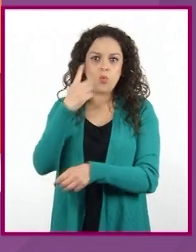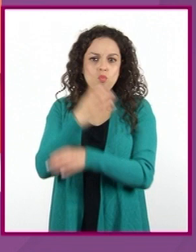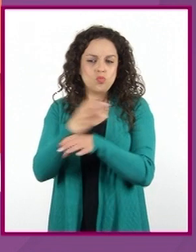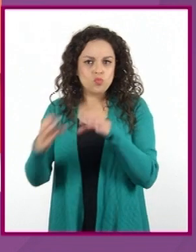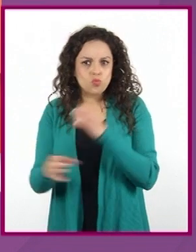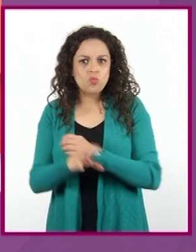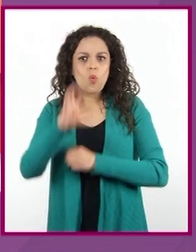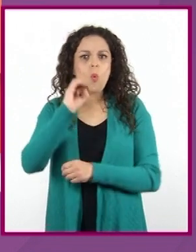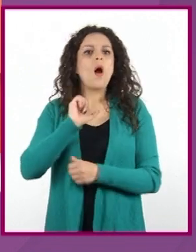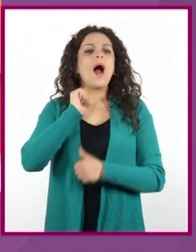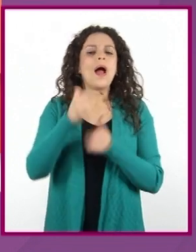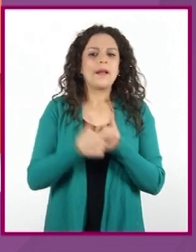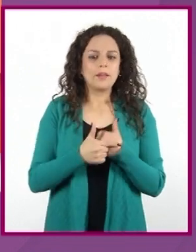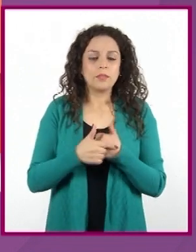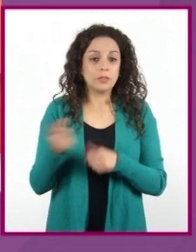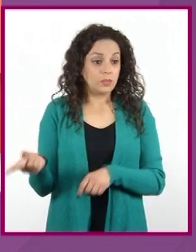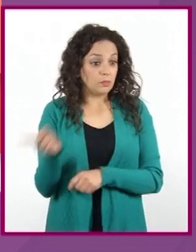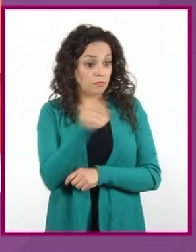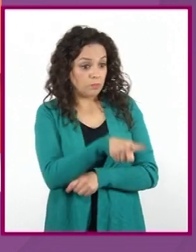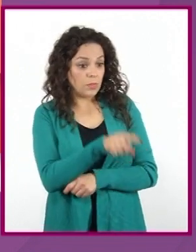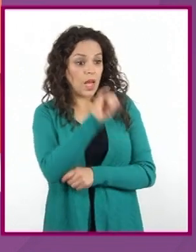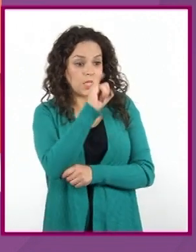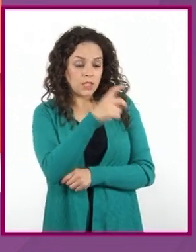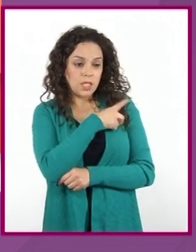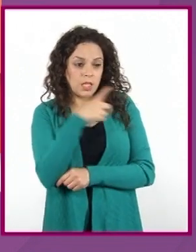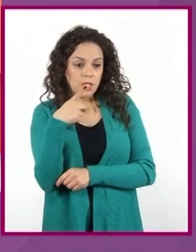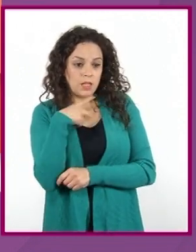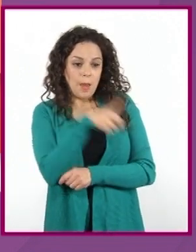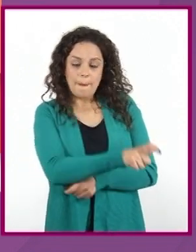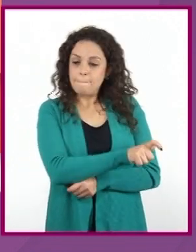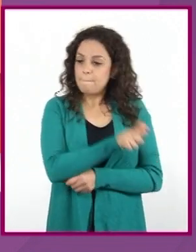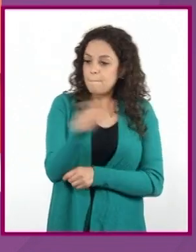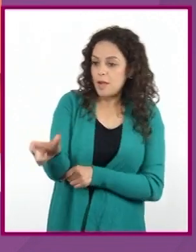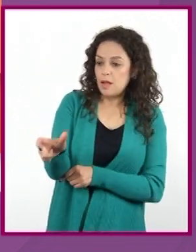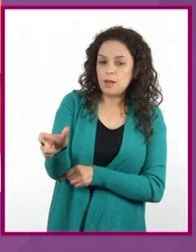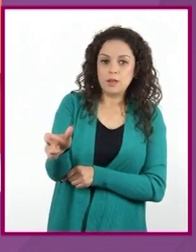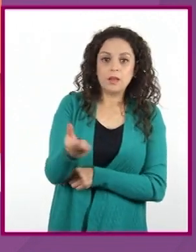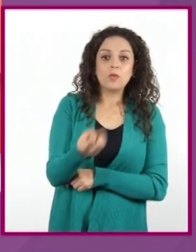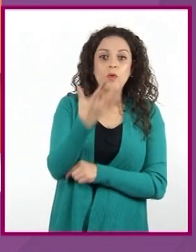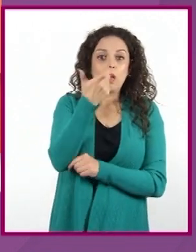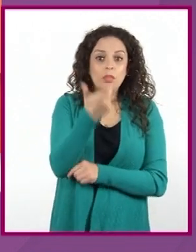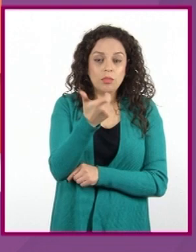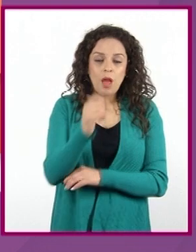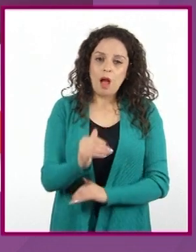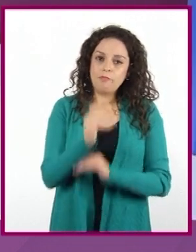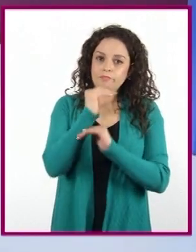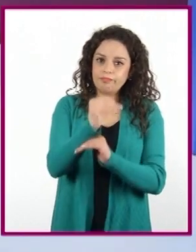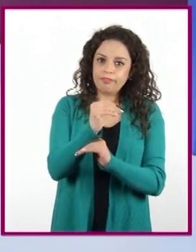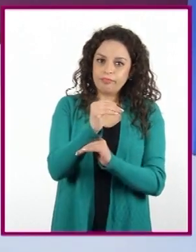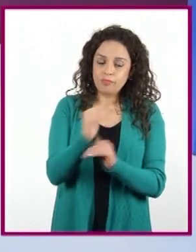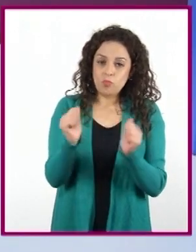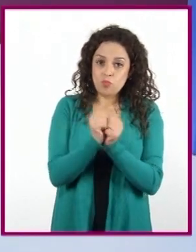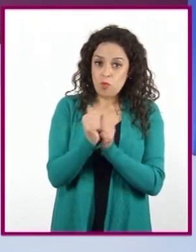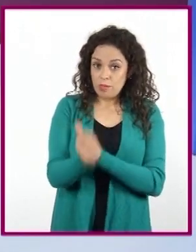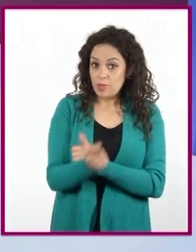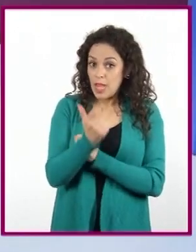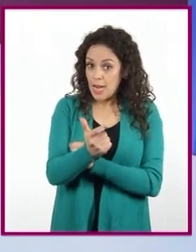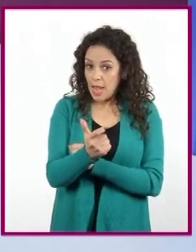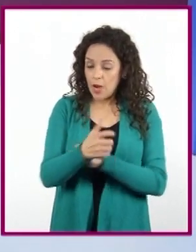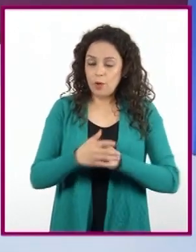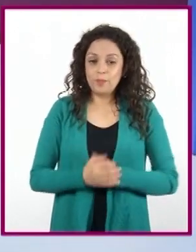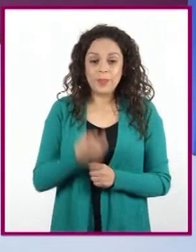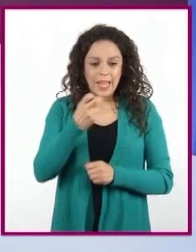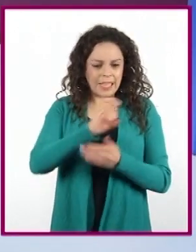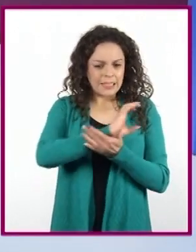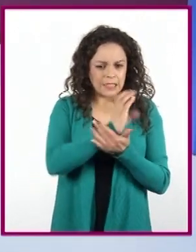derecho, y el otro a su vez se obliga a pagar por ello un precio cierto y en dinero. En este tipo de contrato